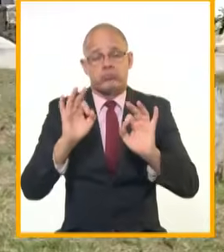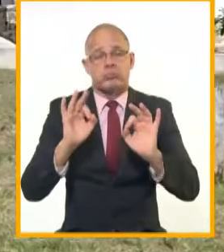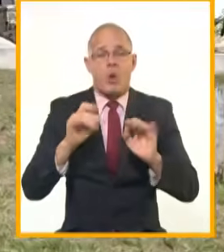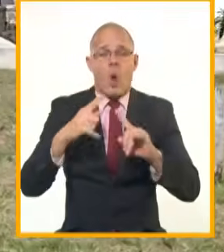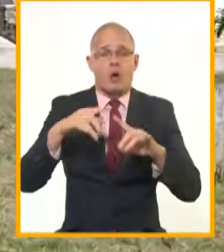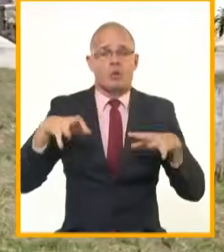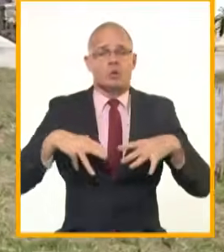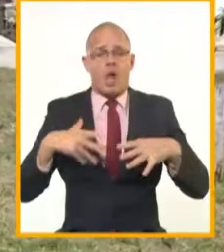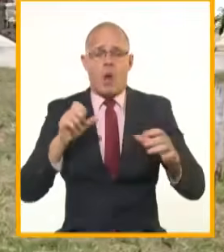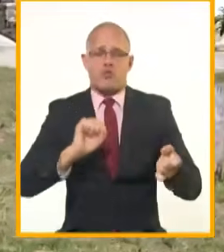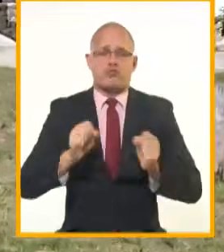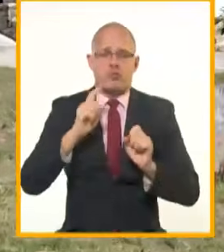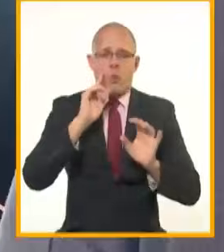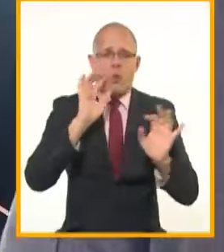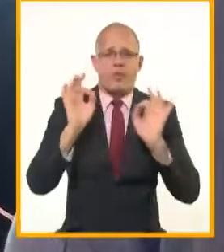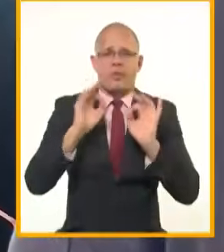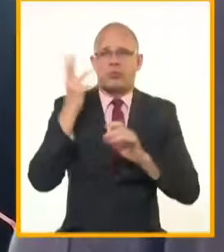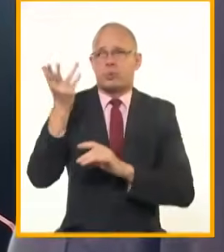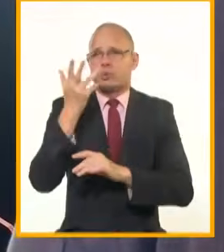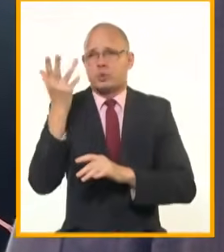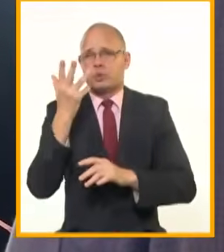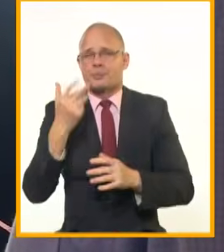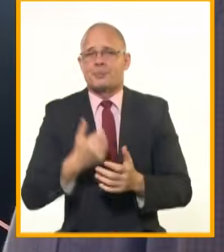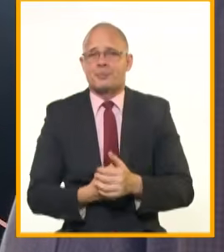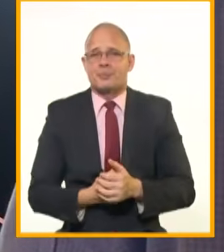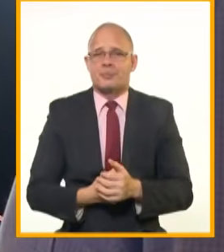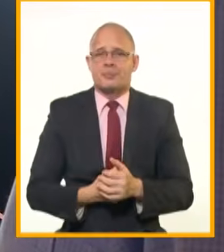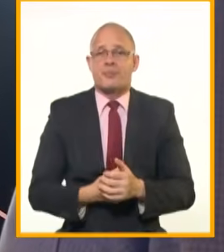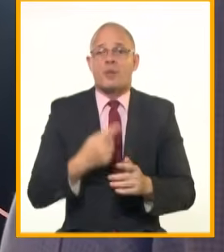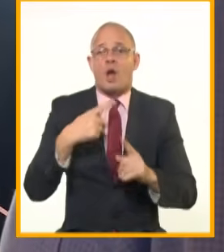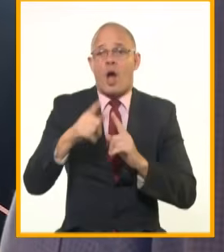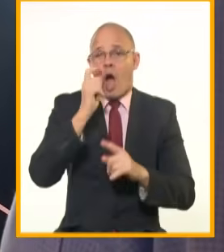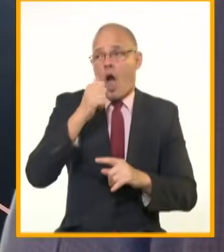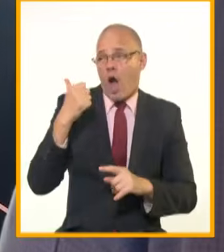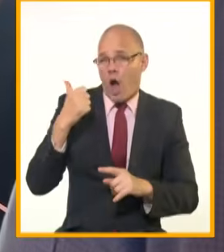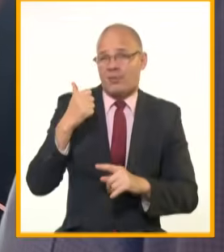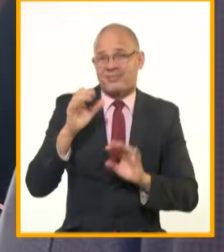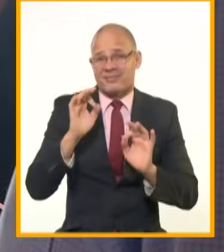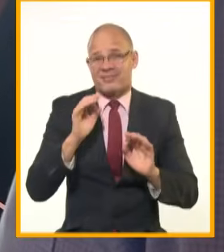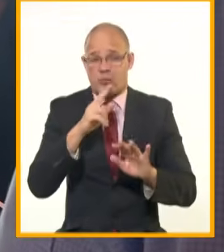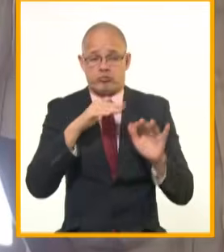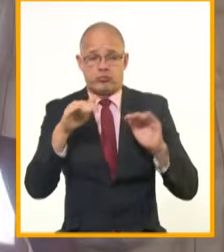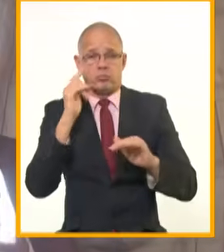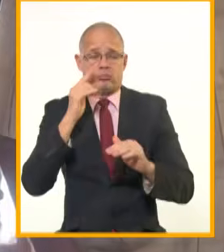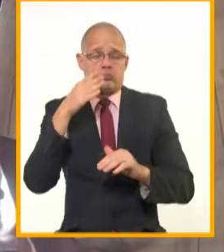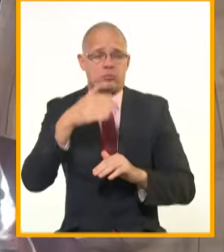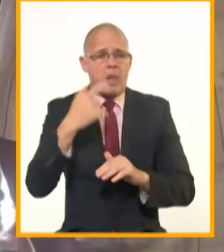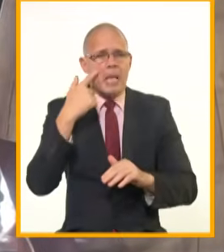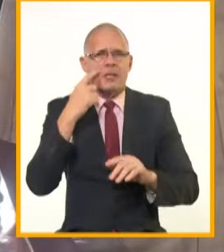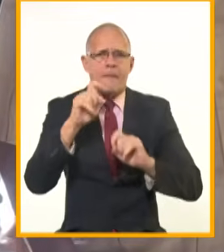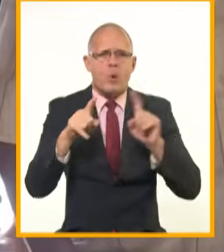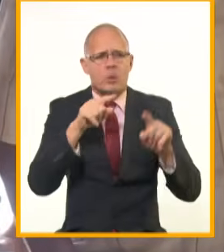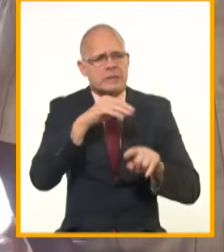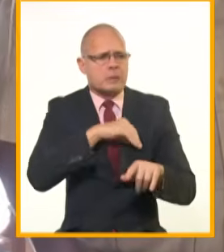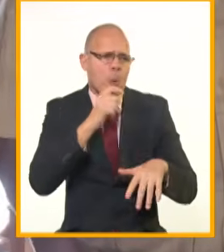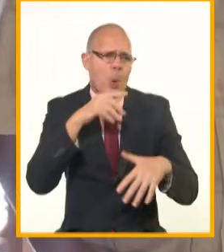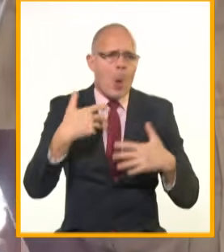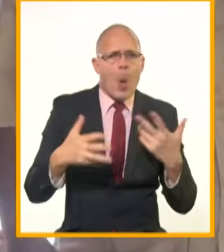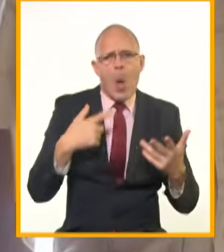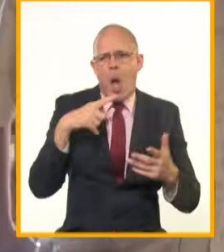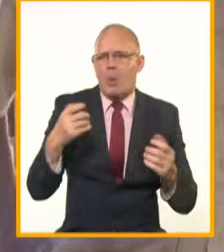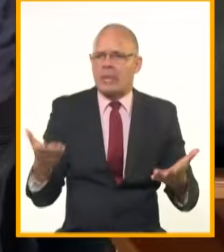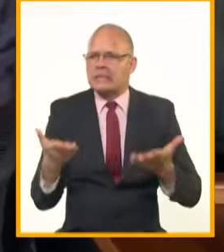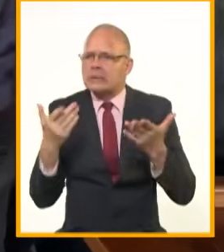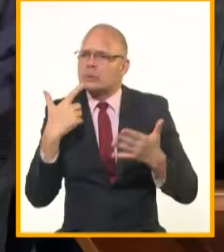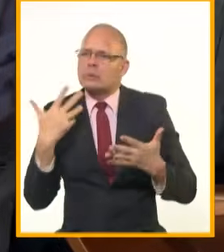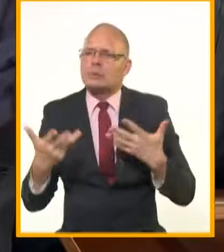en el occidente del país. El titular del sector intercambió con los trabajadores y se interesó por el desarrollo económico y social de la